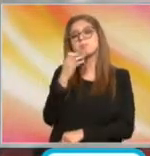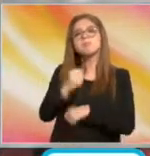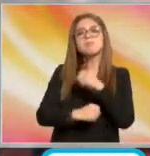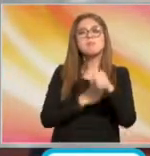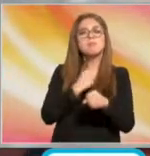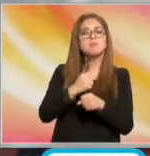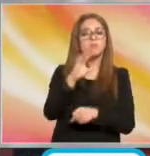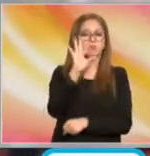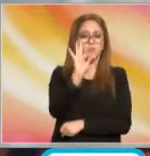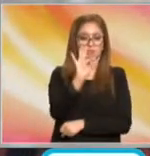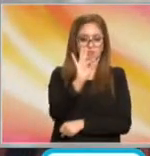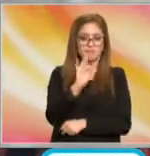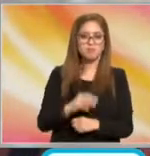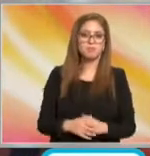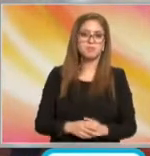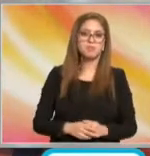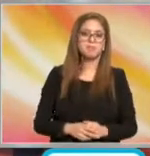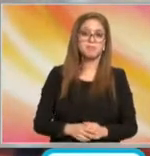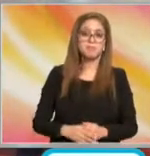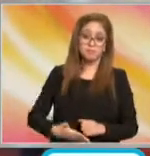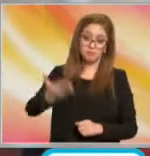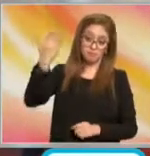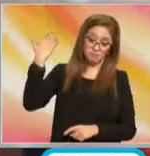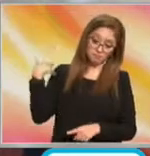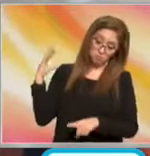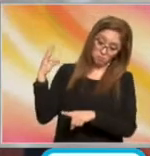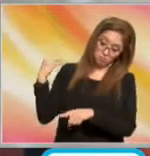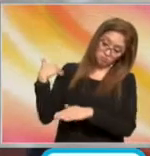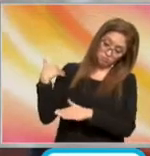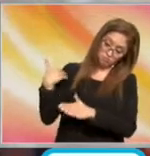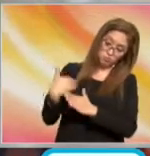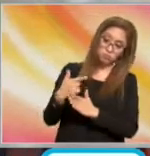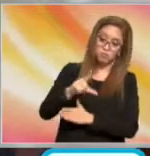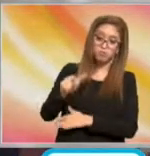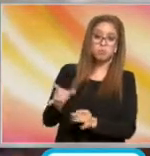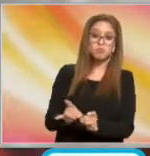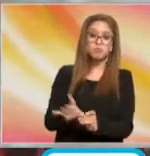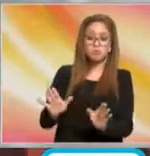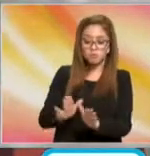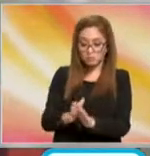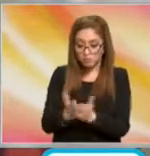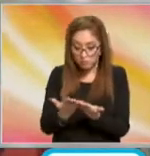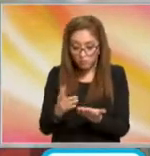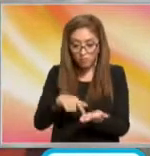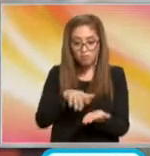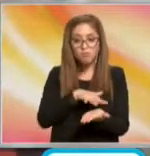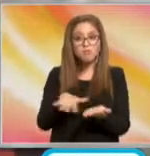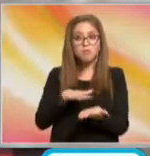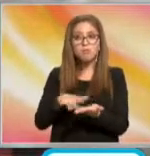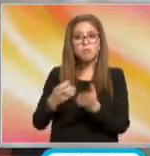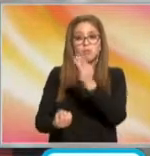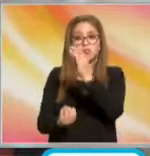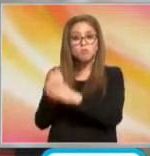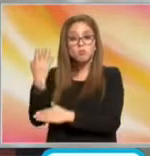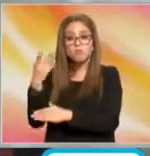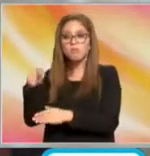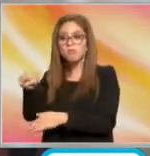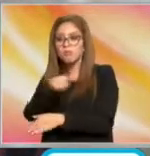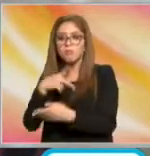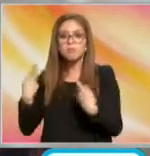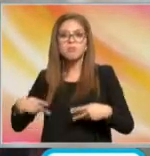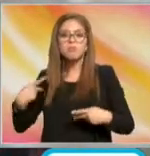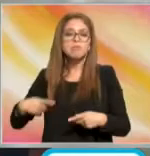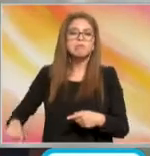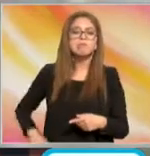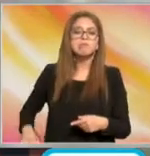Entonces, sí resurgió últimamente, pero por una edición que por ahí hicieron de las obras completas, ¿no? Ya. Y lo promovieron,